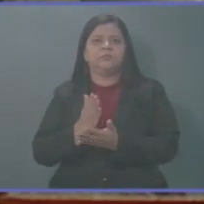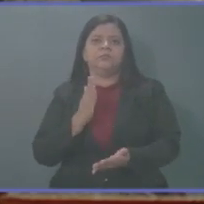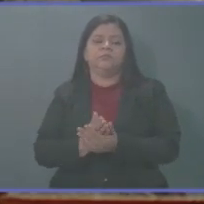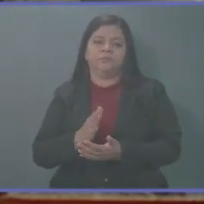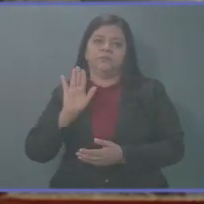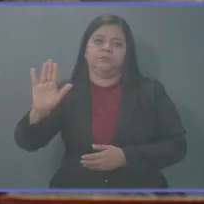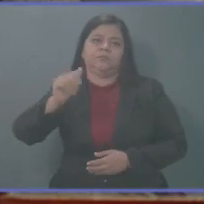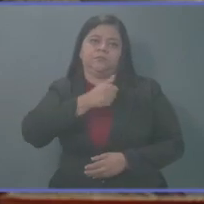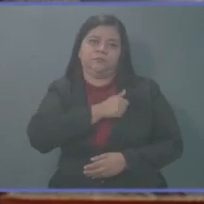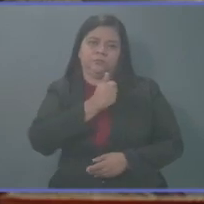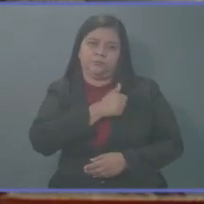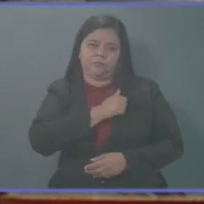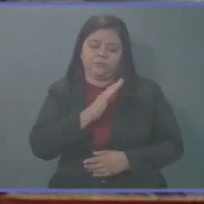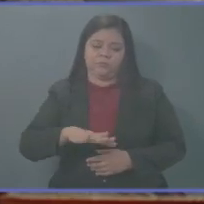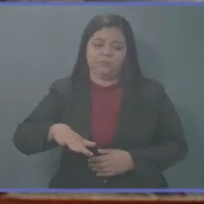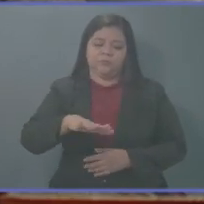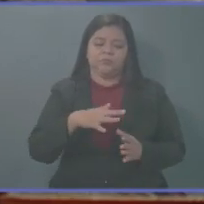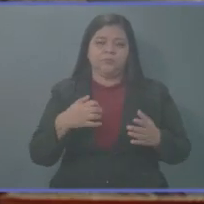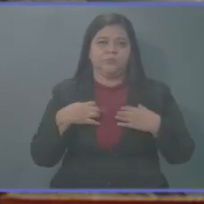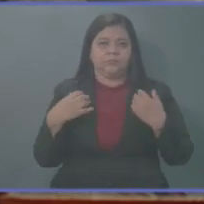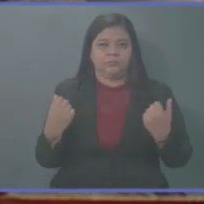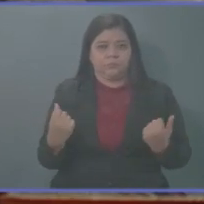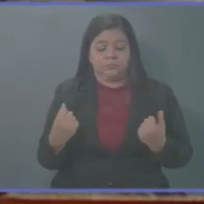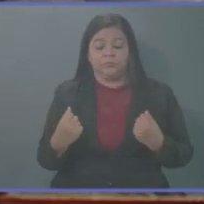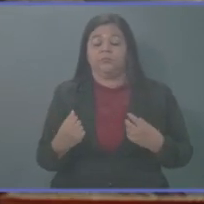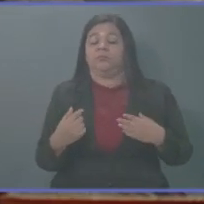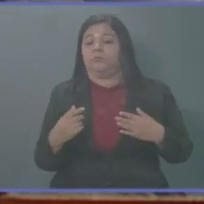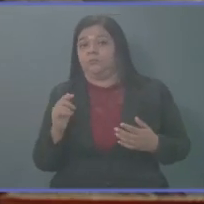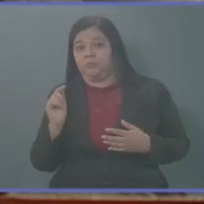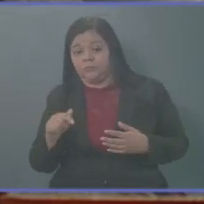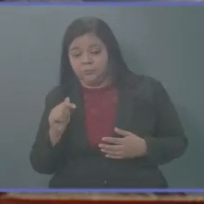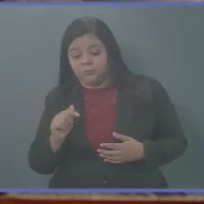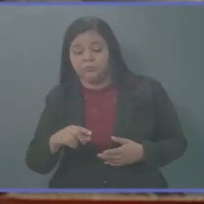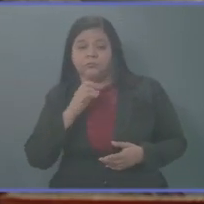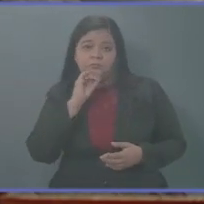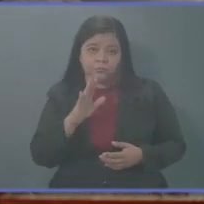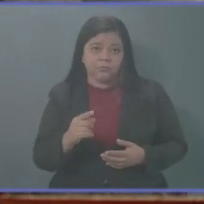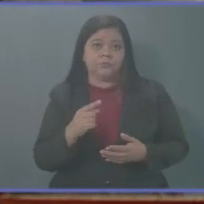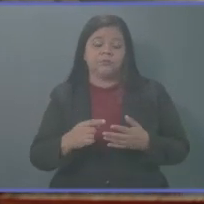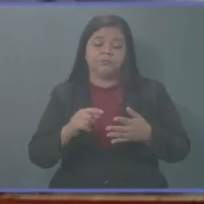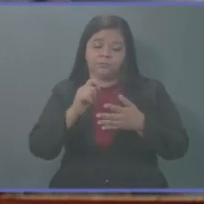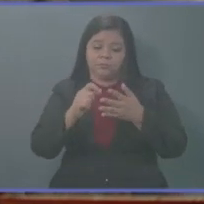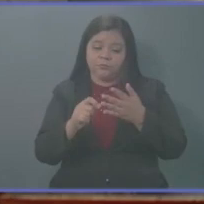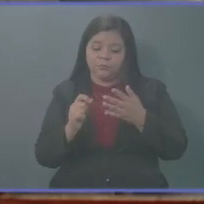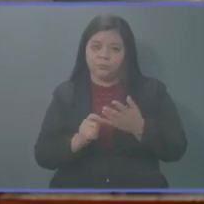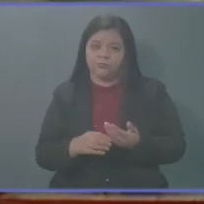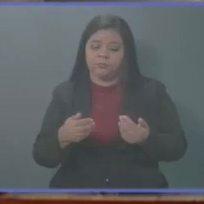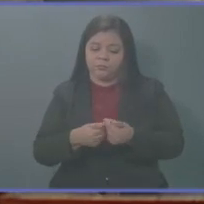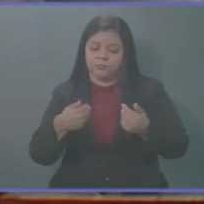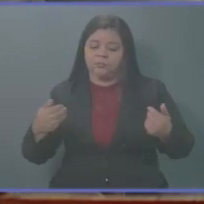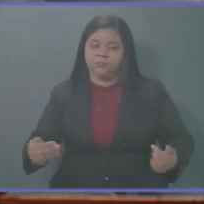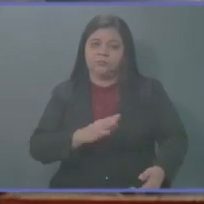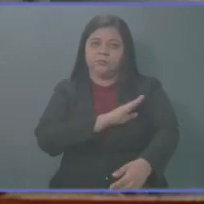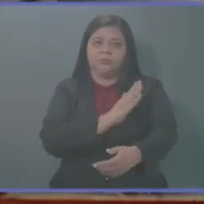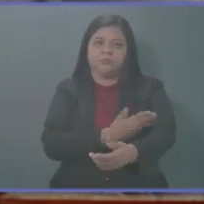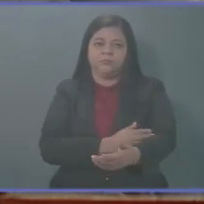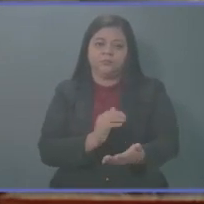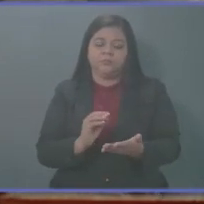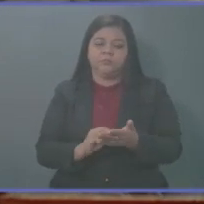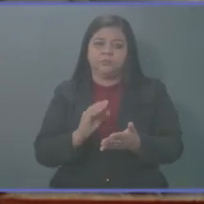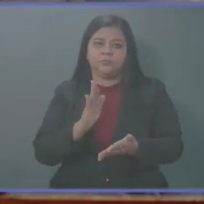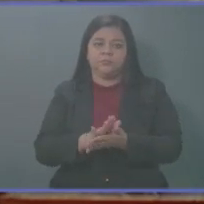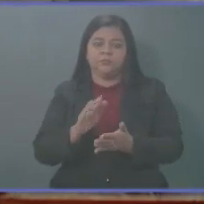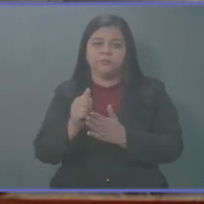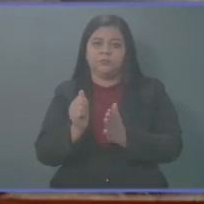órgano ejecutivo en el ramo de salud y consecuentemente supone una violación al principio de separación de poderes que establece